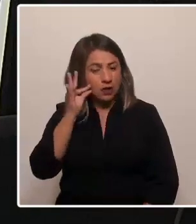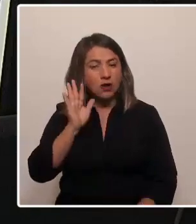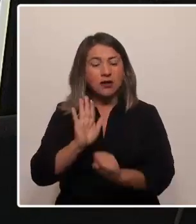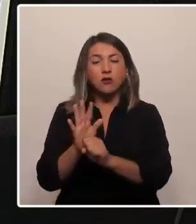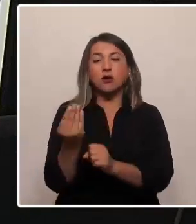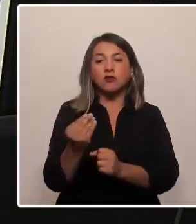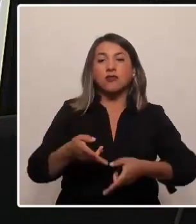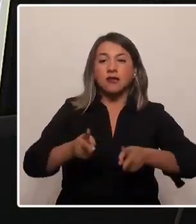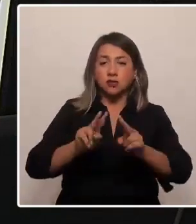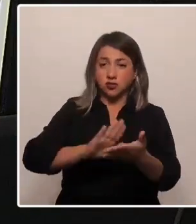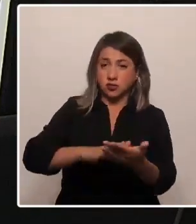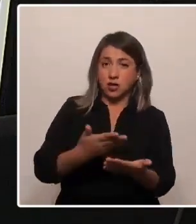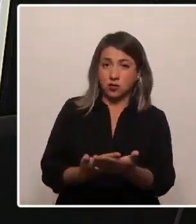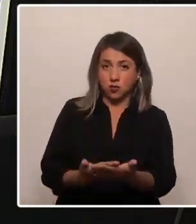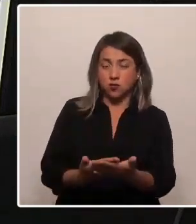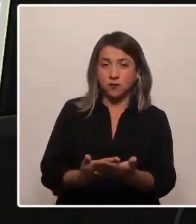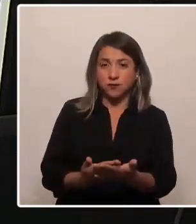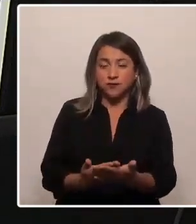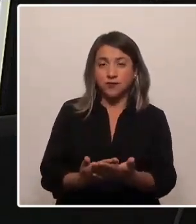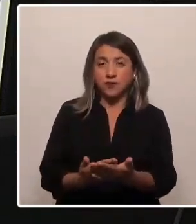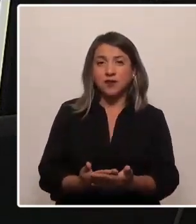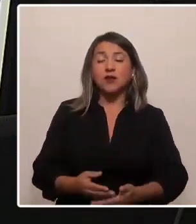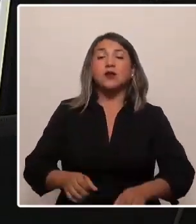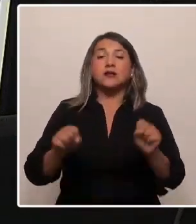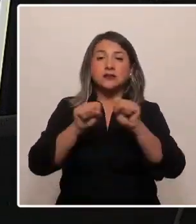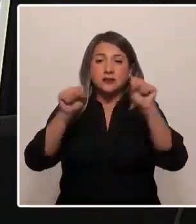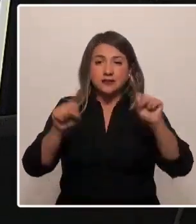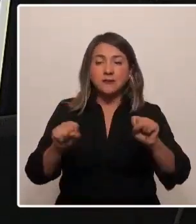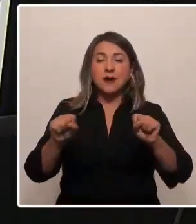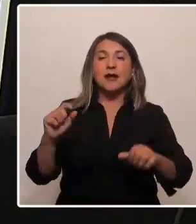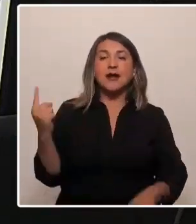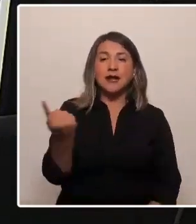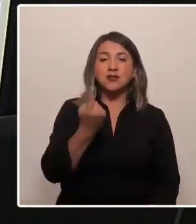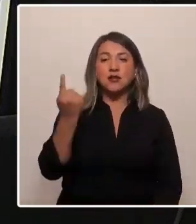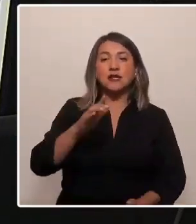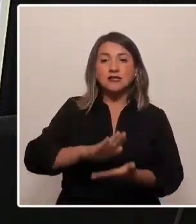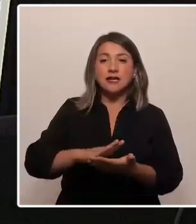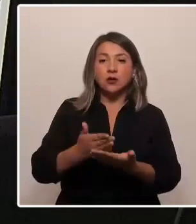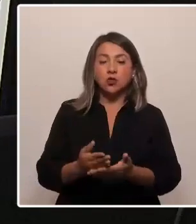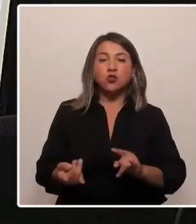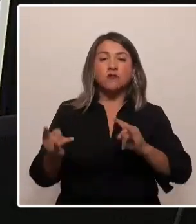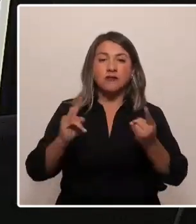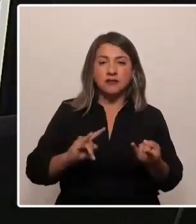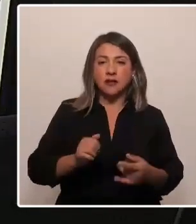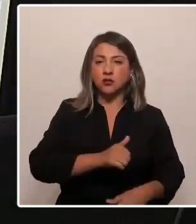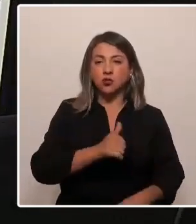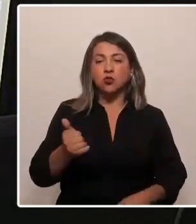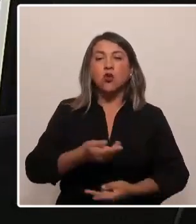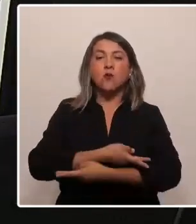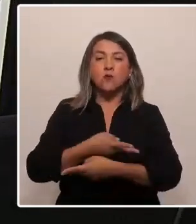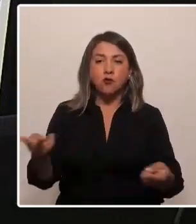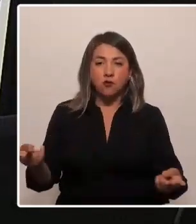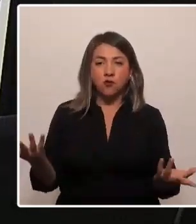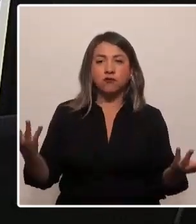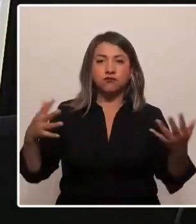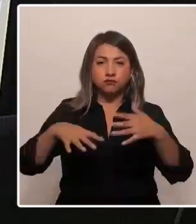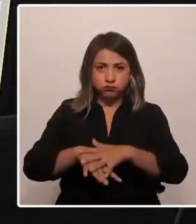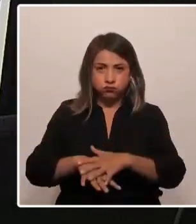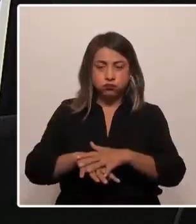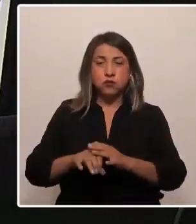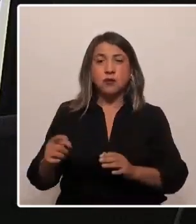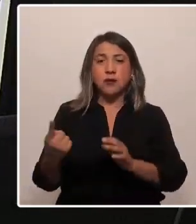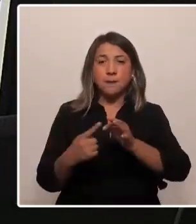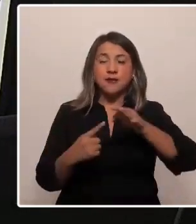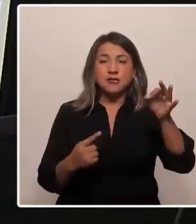a la salud. Un sistema nacional de salud universal, público e integrado, con los principios